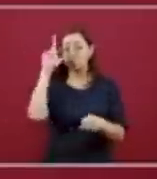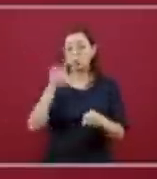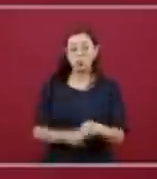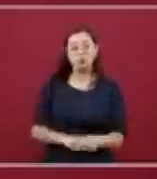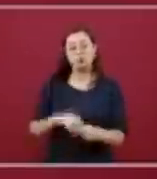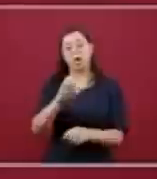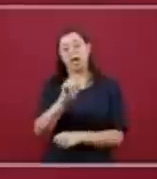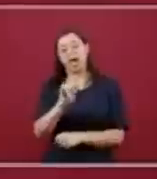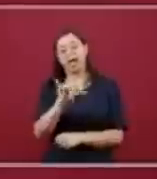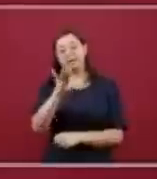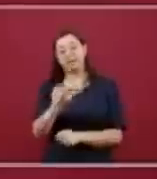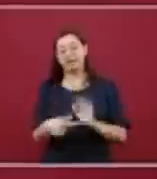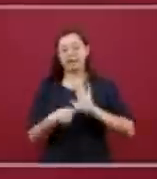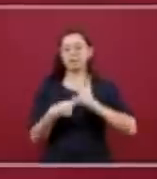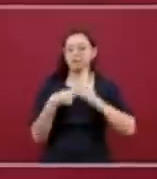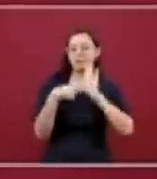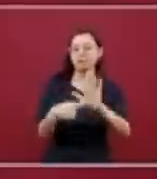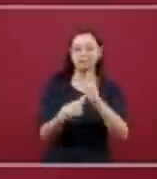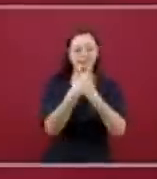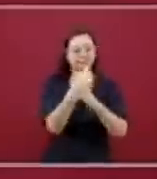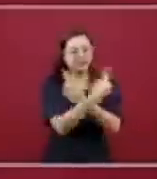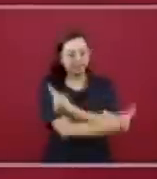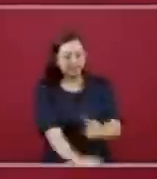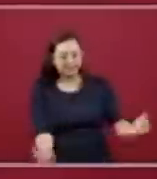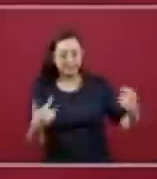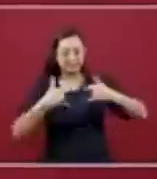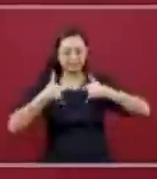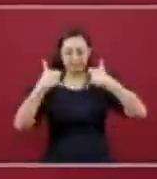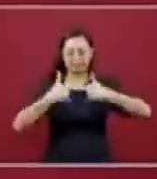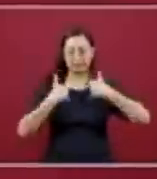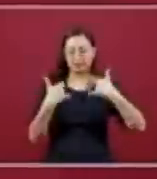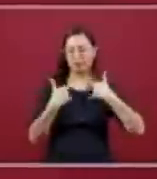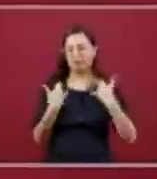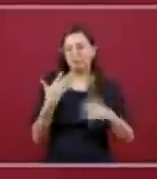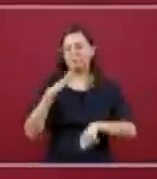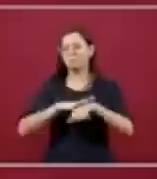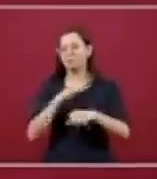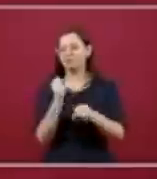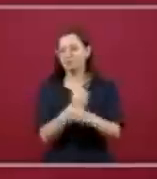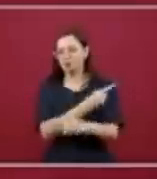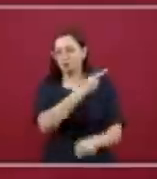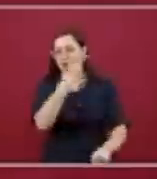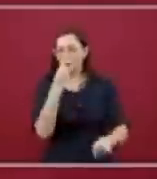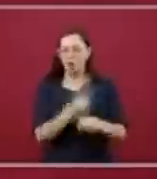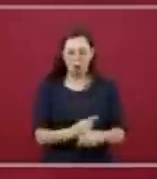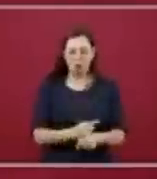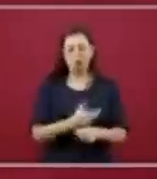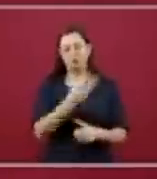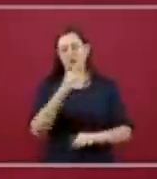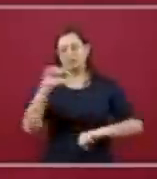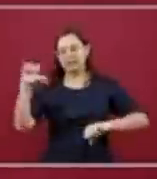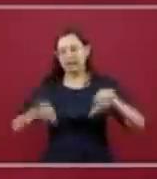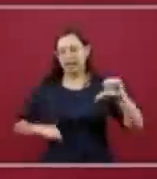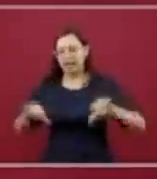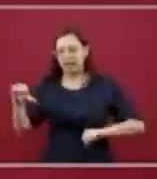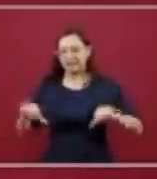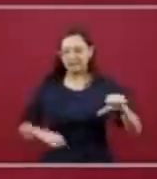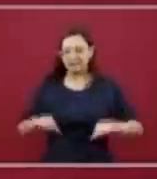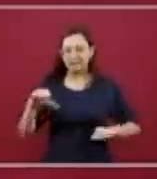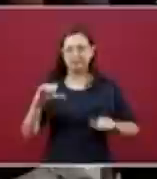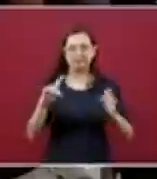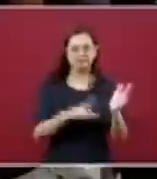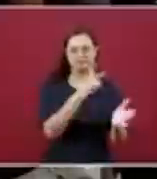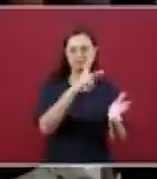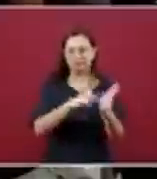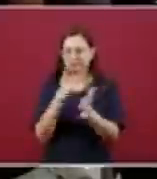ambiental, ofreceremos a nuestra infancia y juventud oportunidades y actividades de senderismo, avistamiento y monitoreo